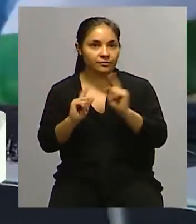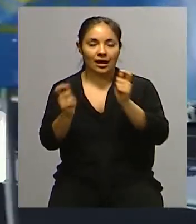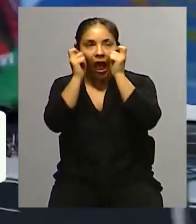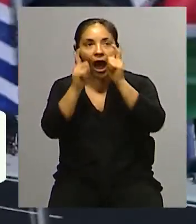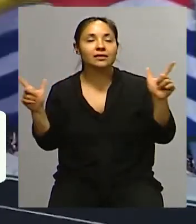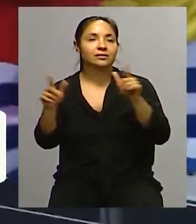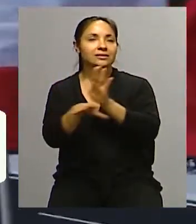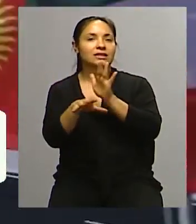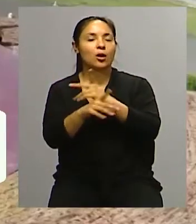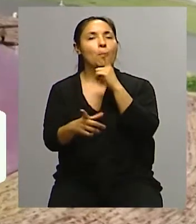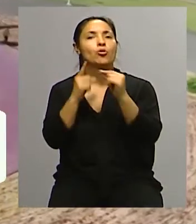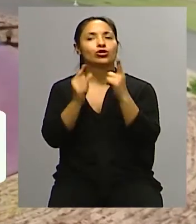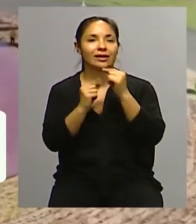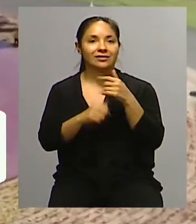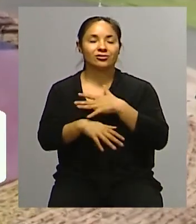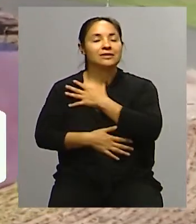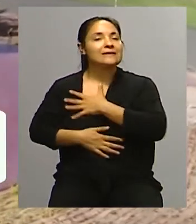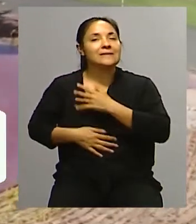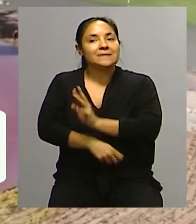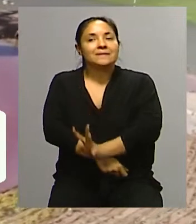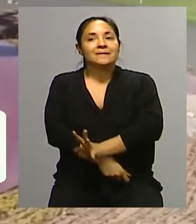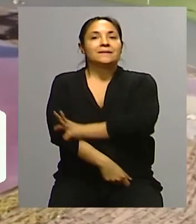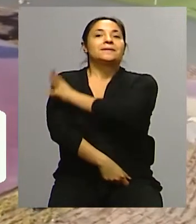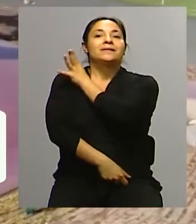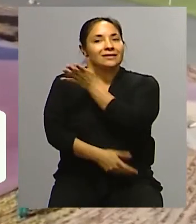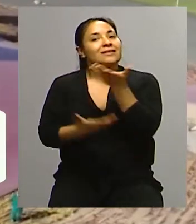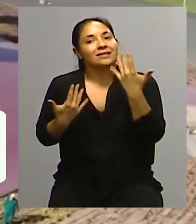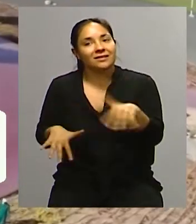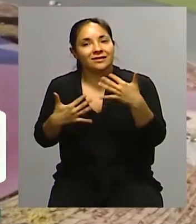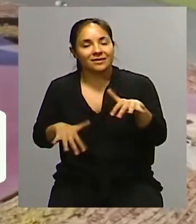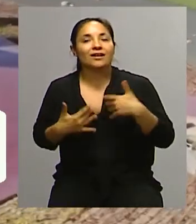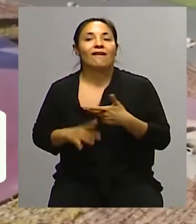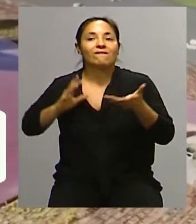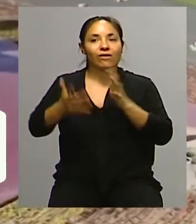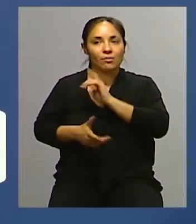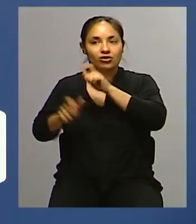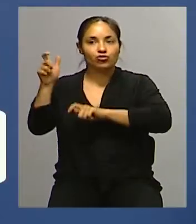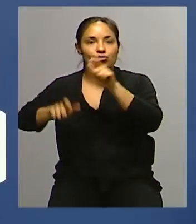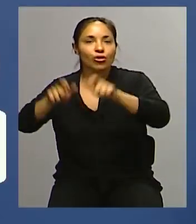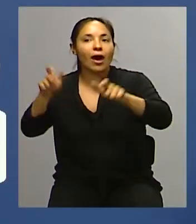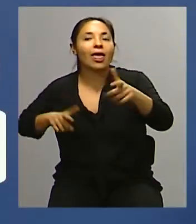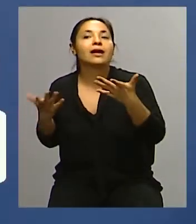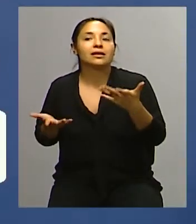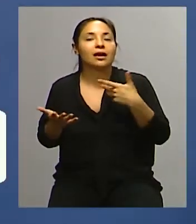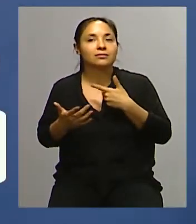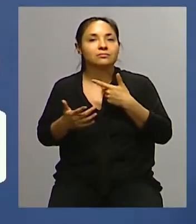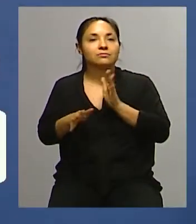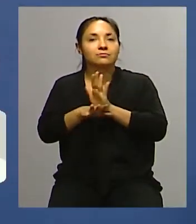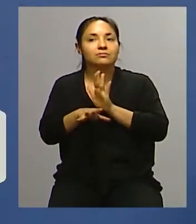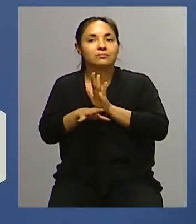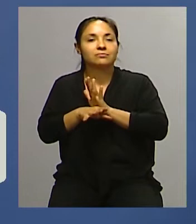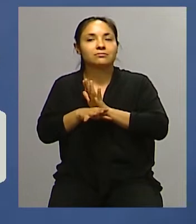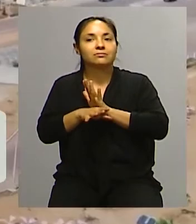maneras de manifestarse. Mira, se me pone la piel de gallina porque realmente es una forma donde la ciudadanía realmente pone